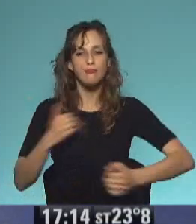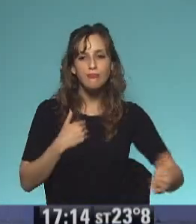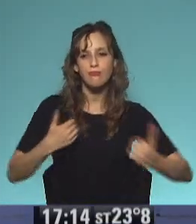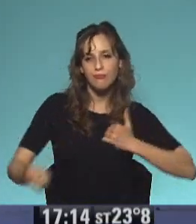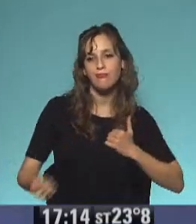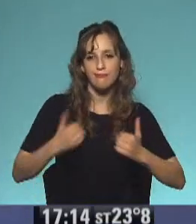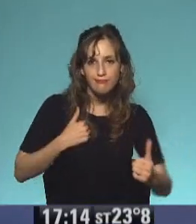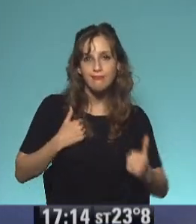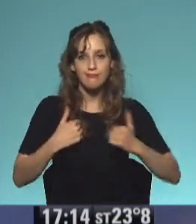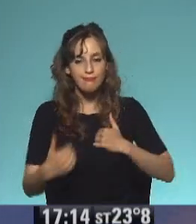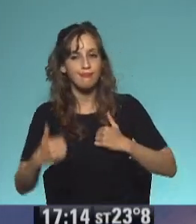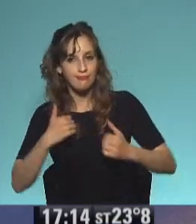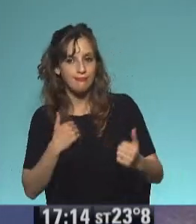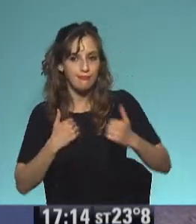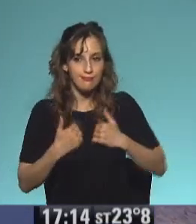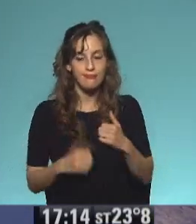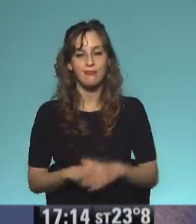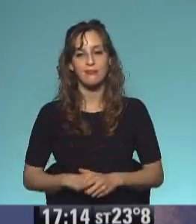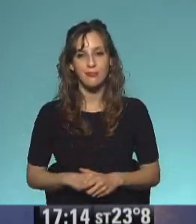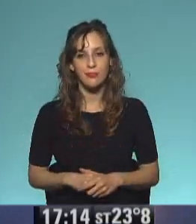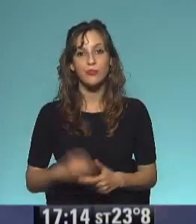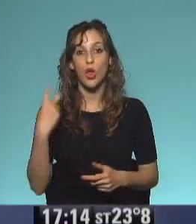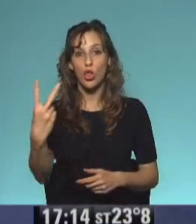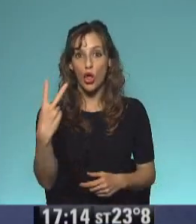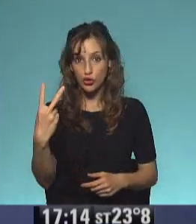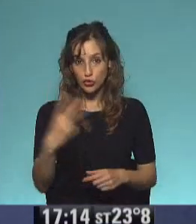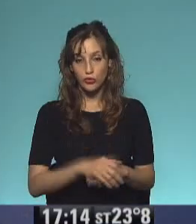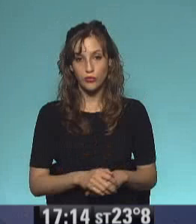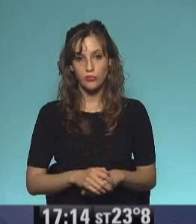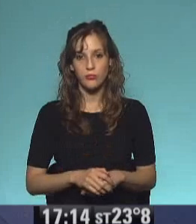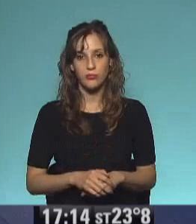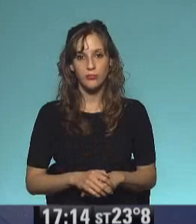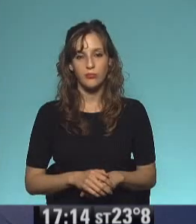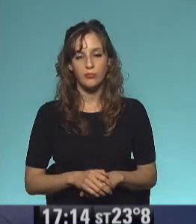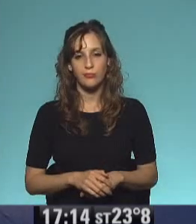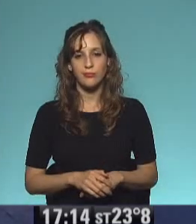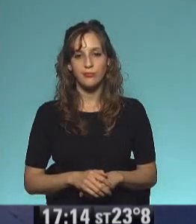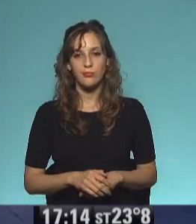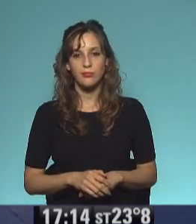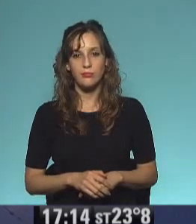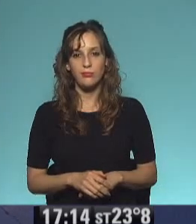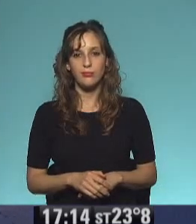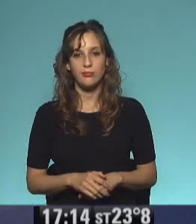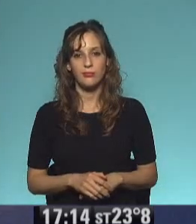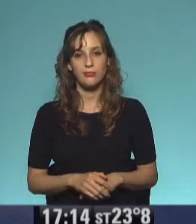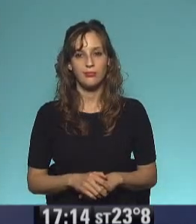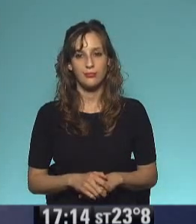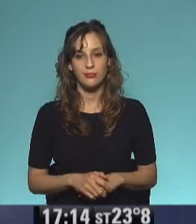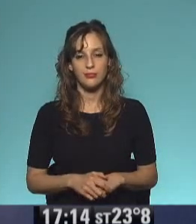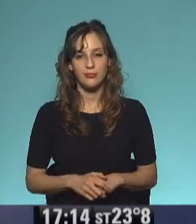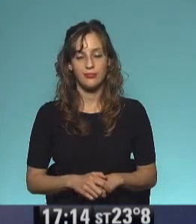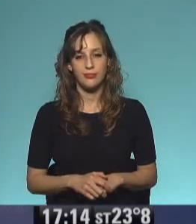la música. Dos vueltitas, ¿eh? Vamos con los brazos. Ah, brazos también, abro, chicos, importante, no solo las